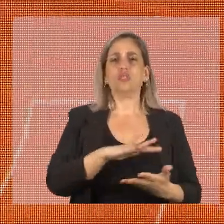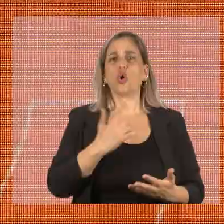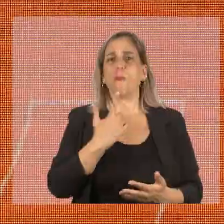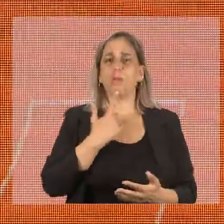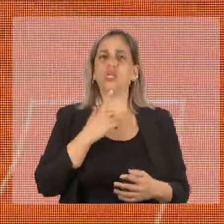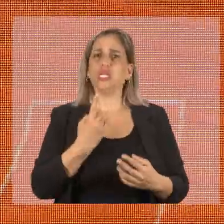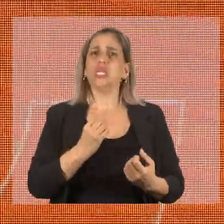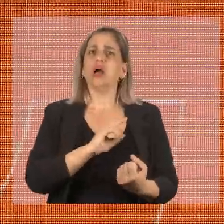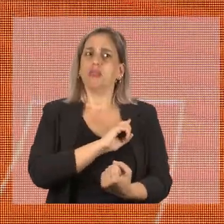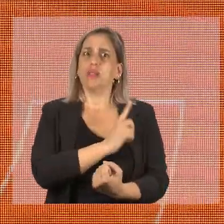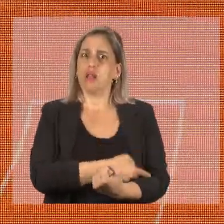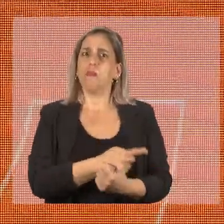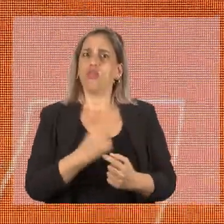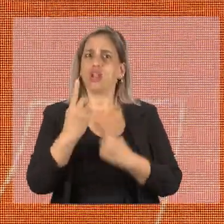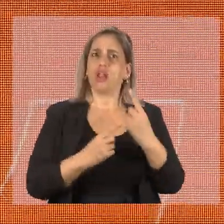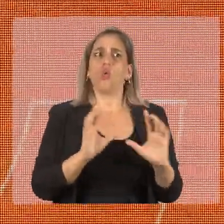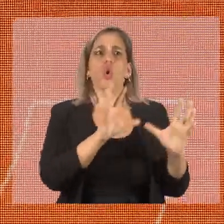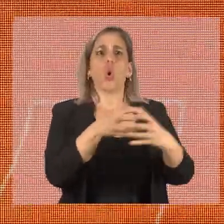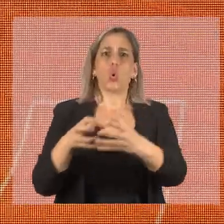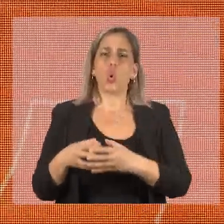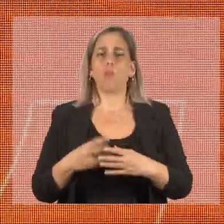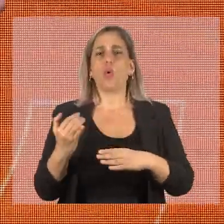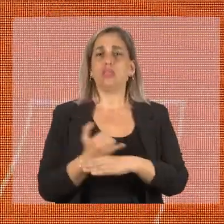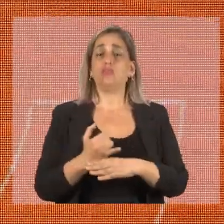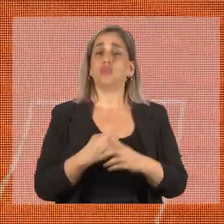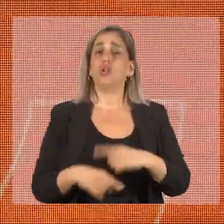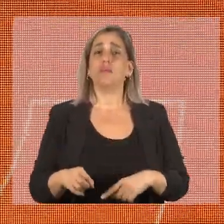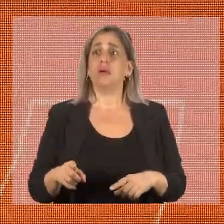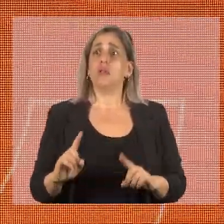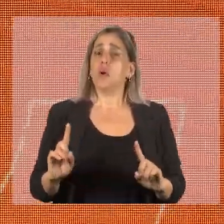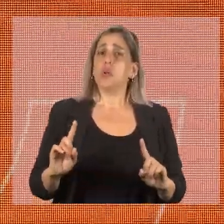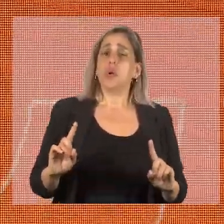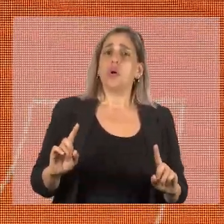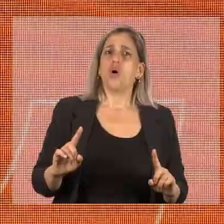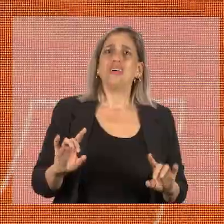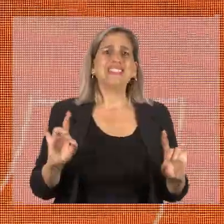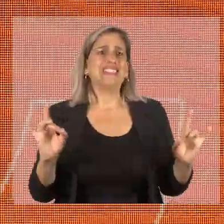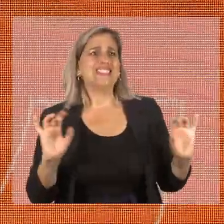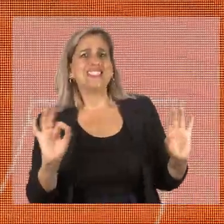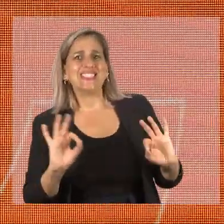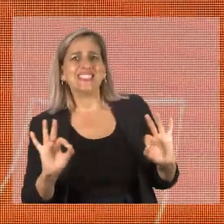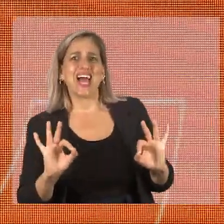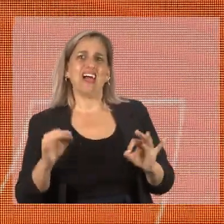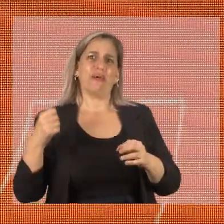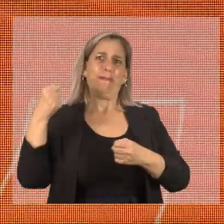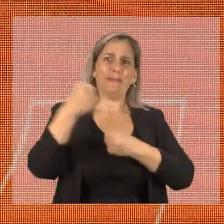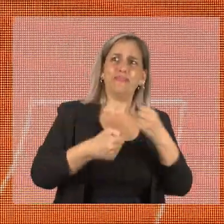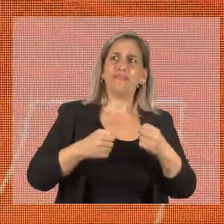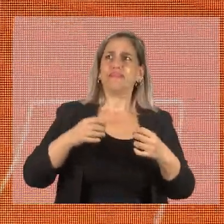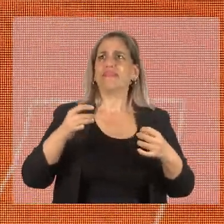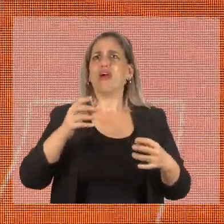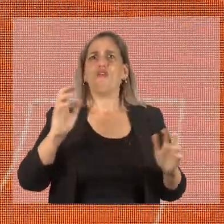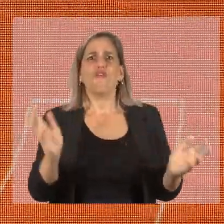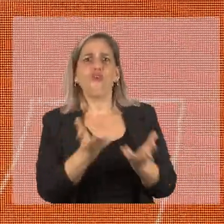que sacuden al poder de determinados organismos e instituciones, no se rompió un vidrio de una pedrada, no se prendió un